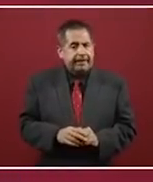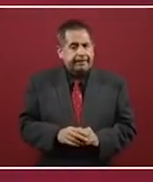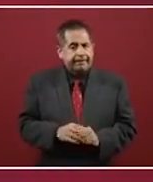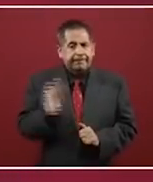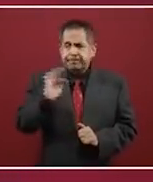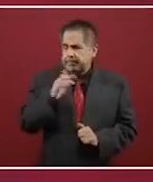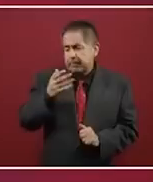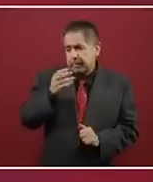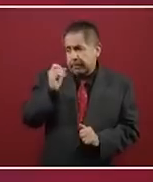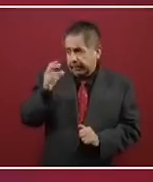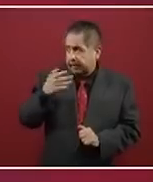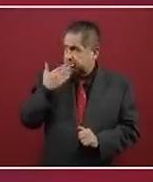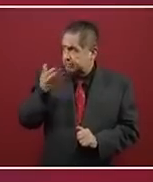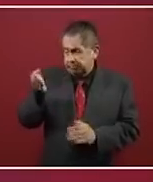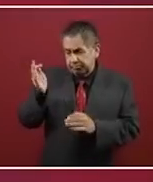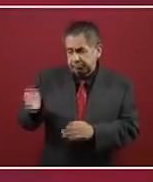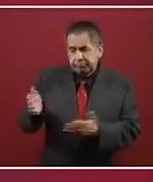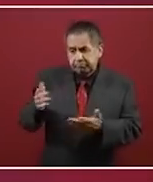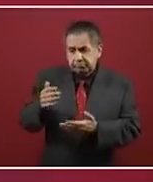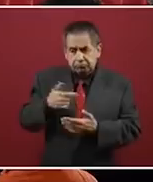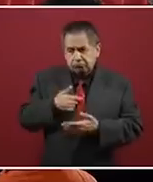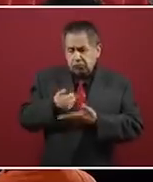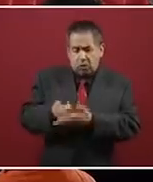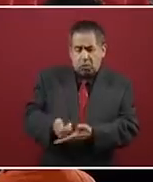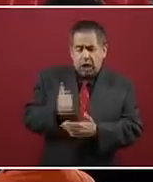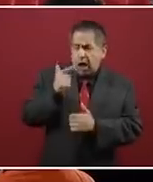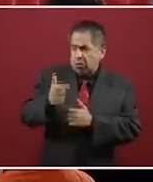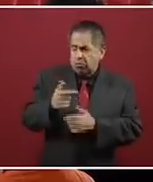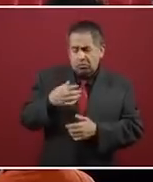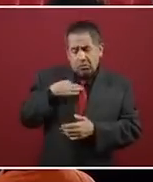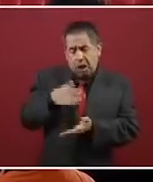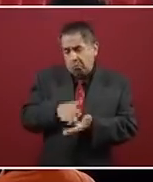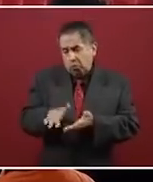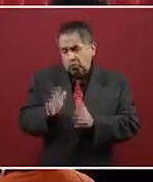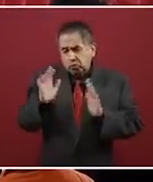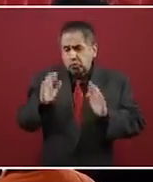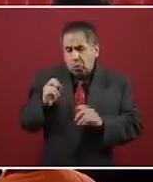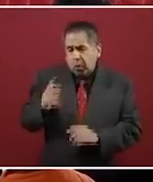aceptaba ayudar y colaborar